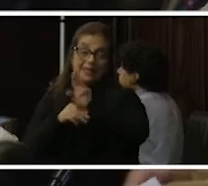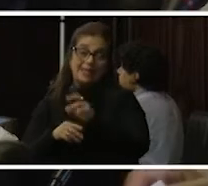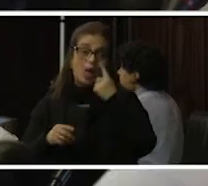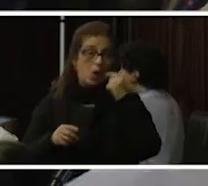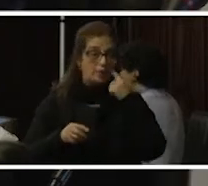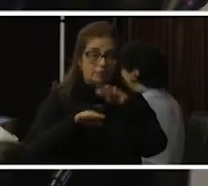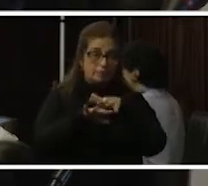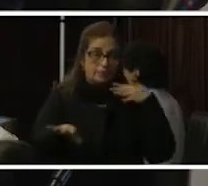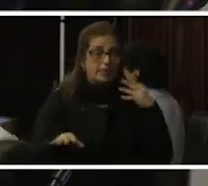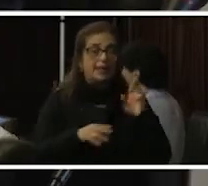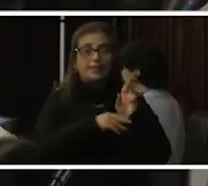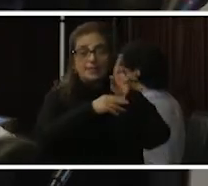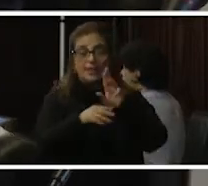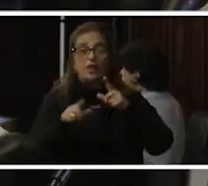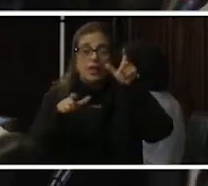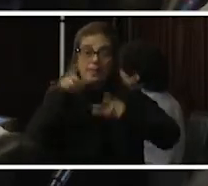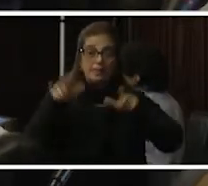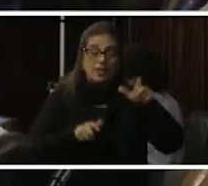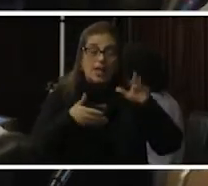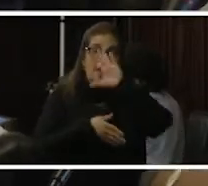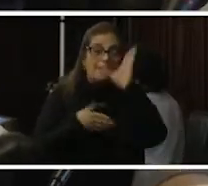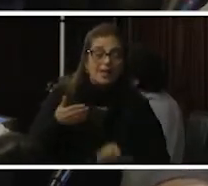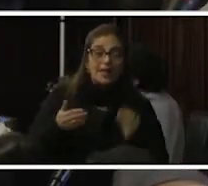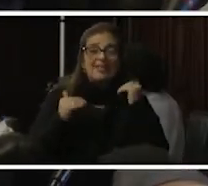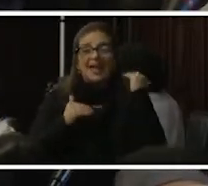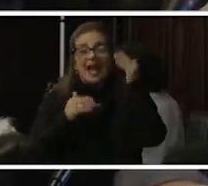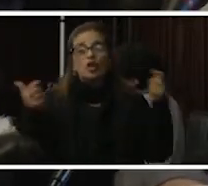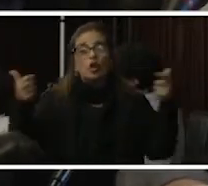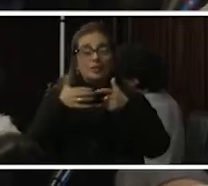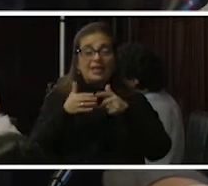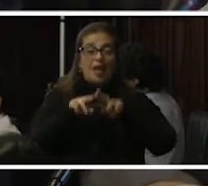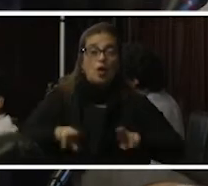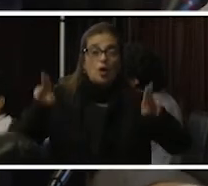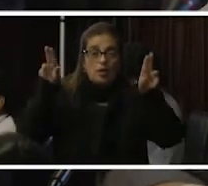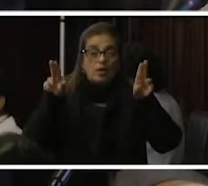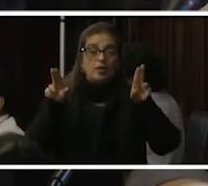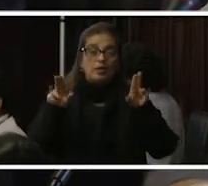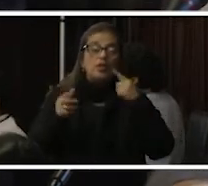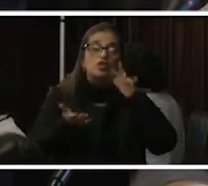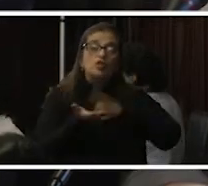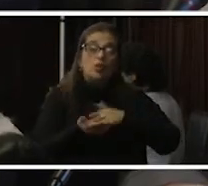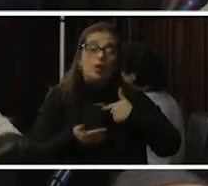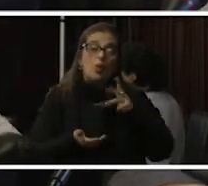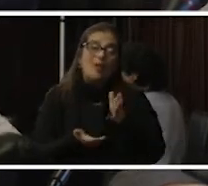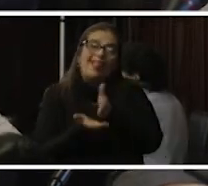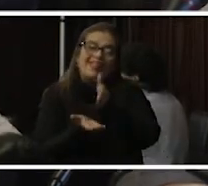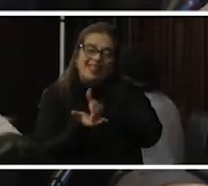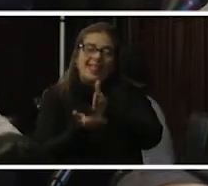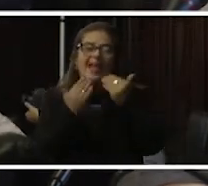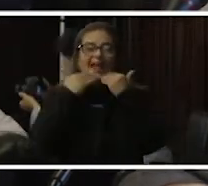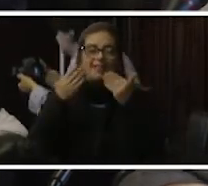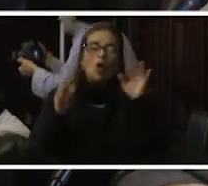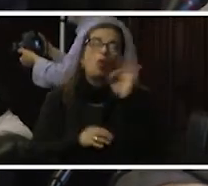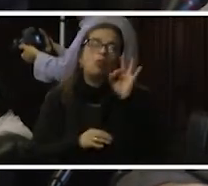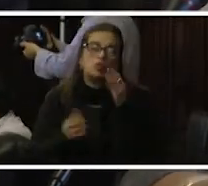En nombre del representante para América del Sur del Alto Comisionado de las Naciones Unidas para los Derechos Humanos, quisiera agradecerles la oportunidad